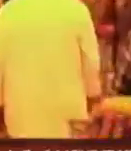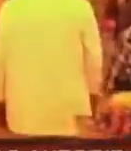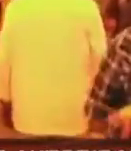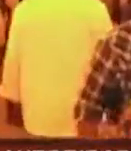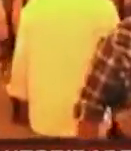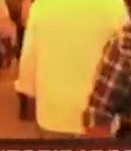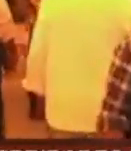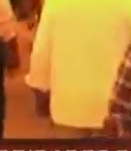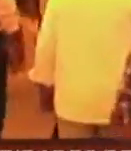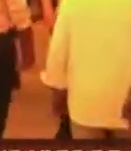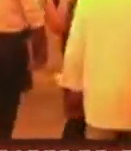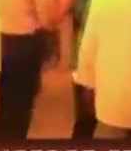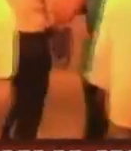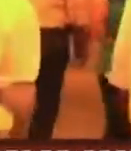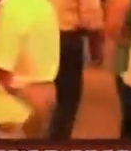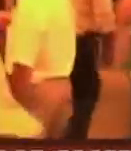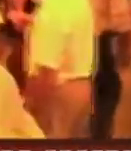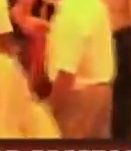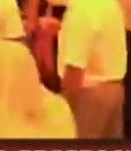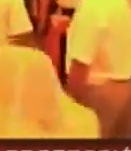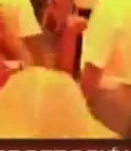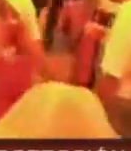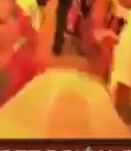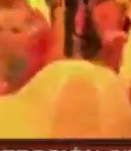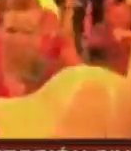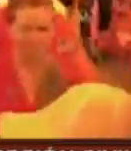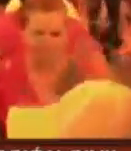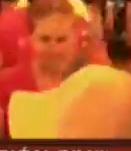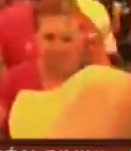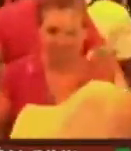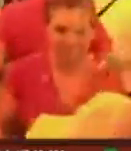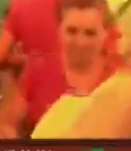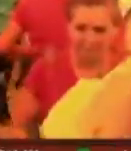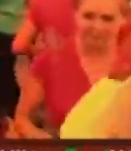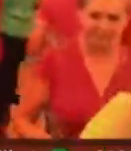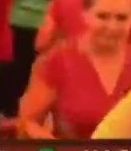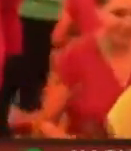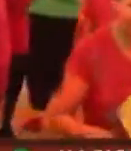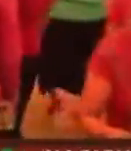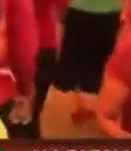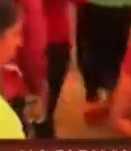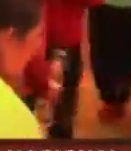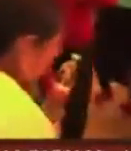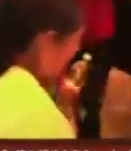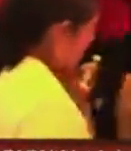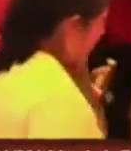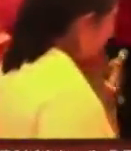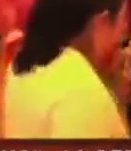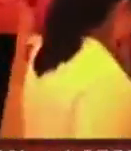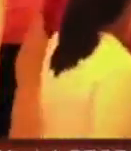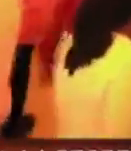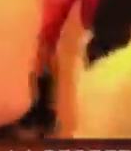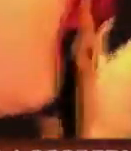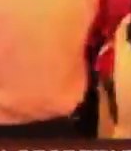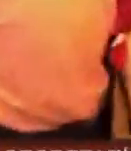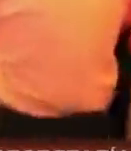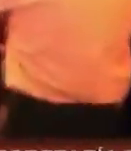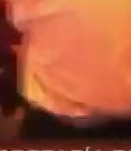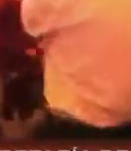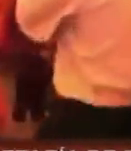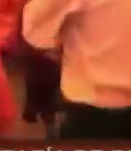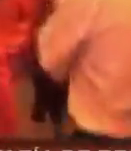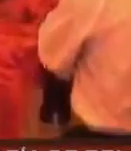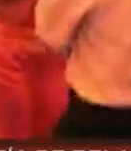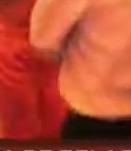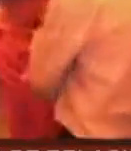y sustento a toda esta actividad que hacemos, le adherimos también conferencias, talleres